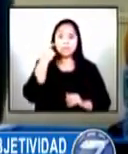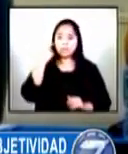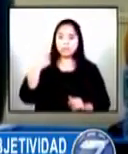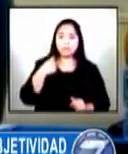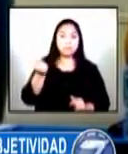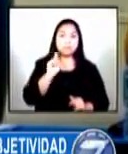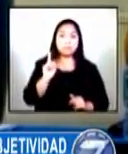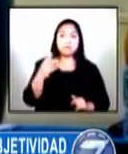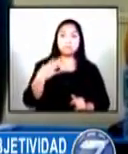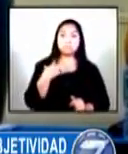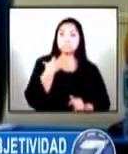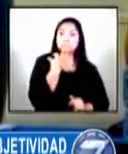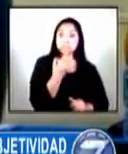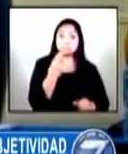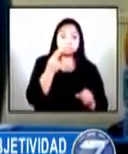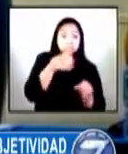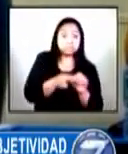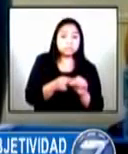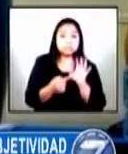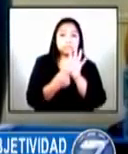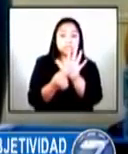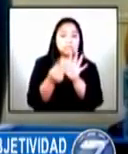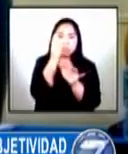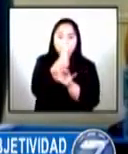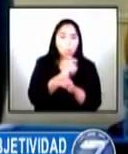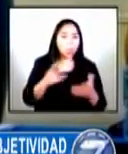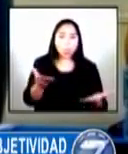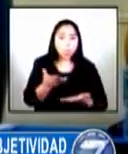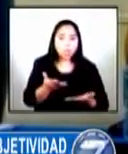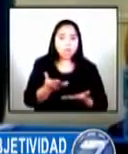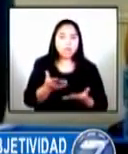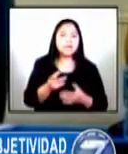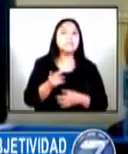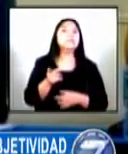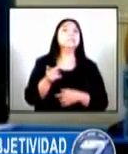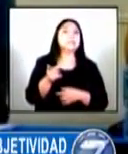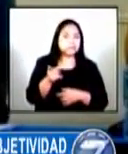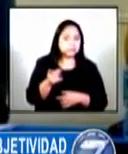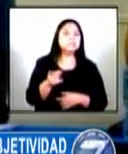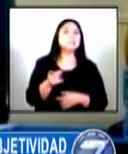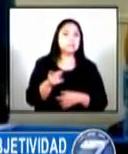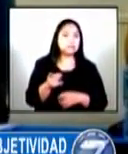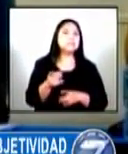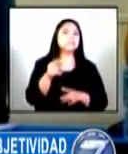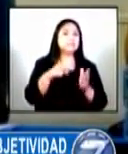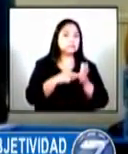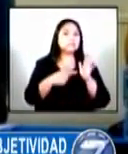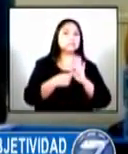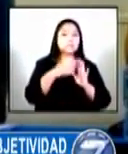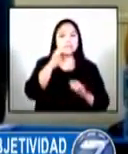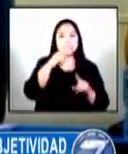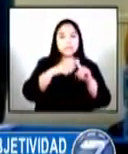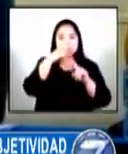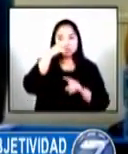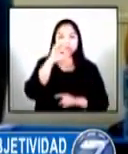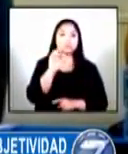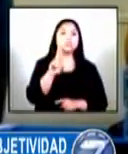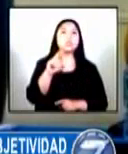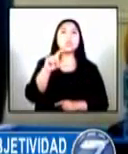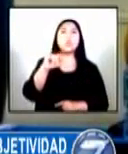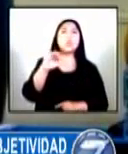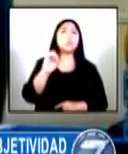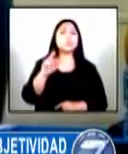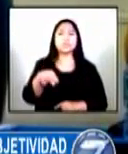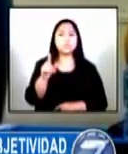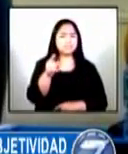a una visita in loco, eso es una extorsión. Eso no es la forma en